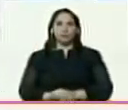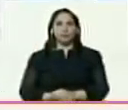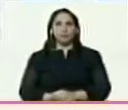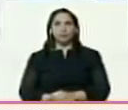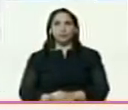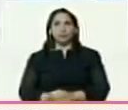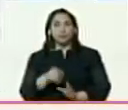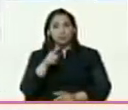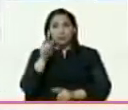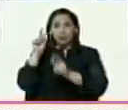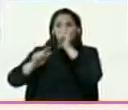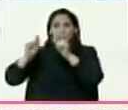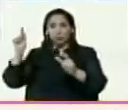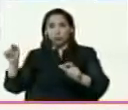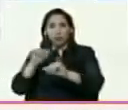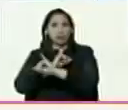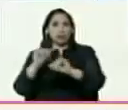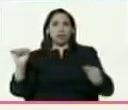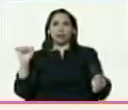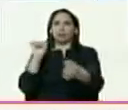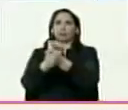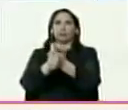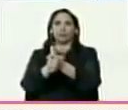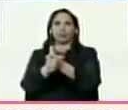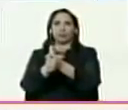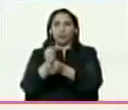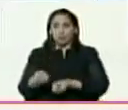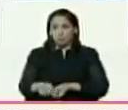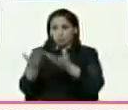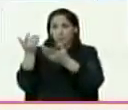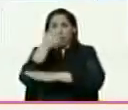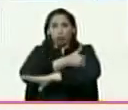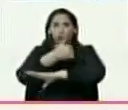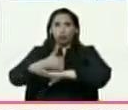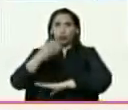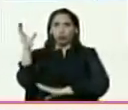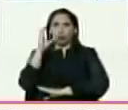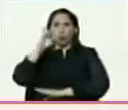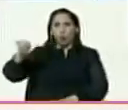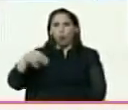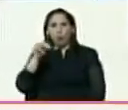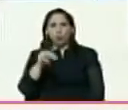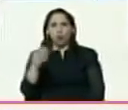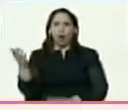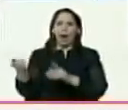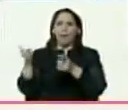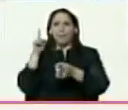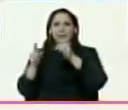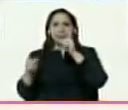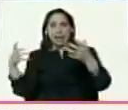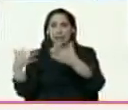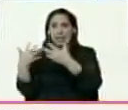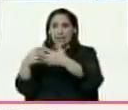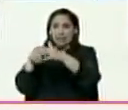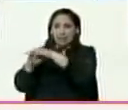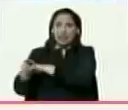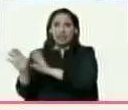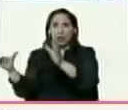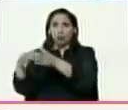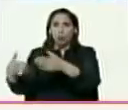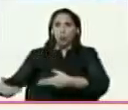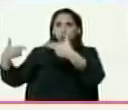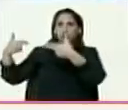estas personas se encuentran detenidas tras integrarse a las autoridades colombianas en junio en medio de una guerra interna de la banda